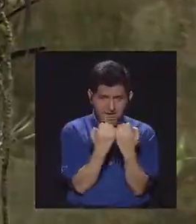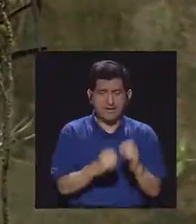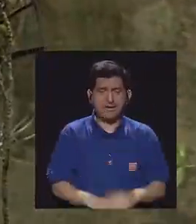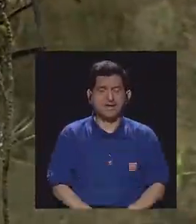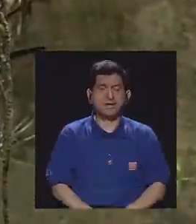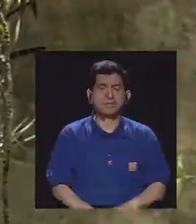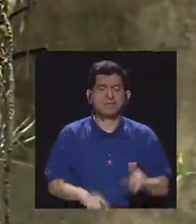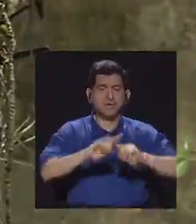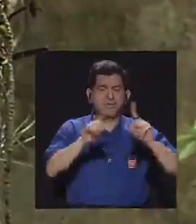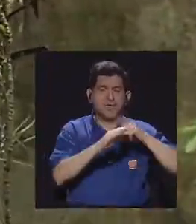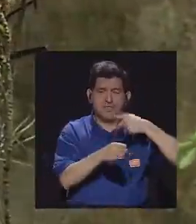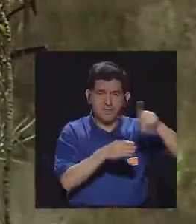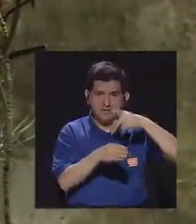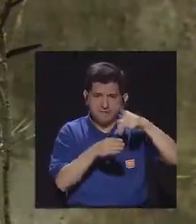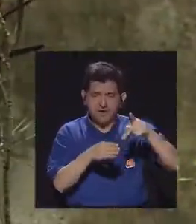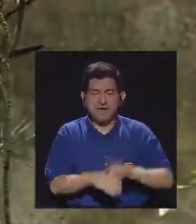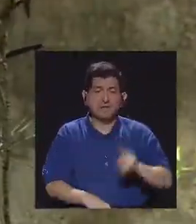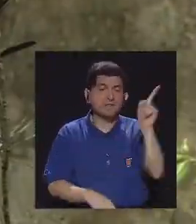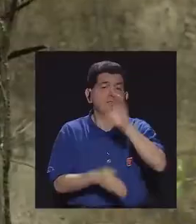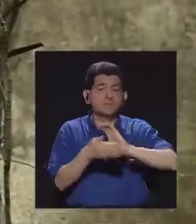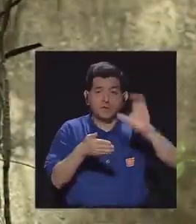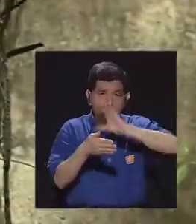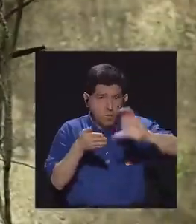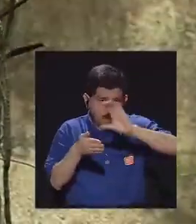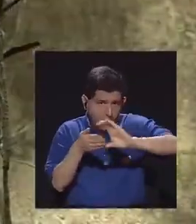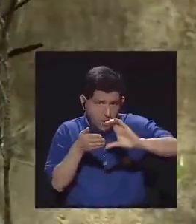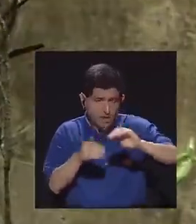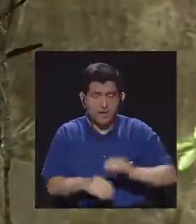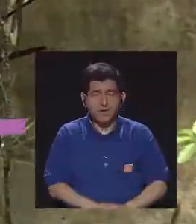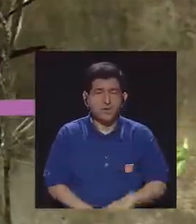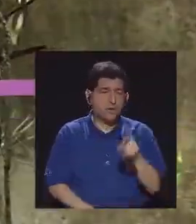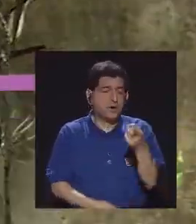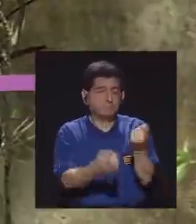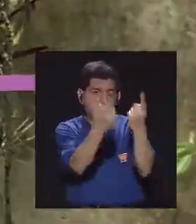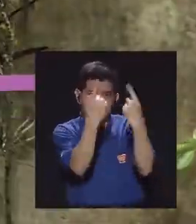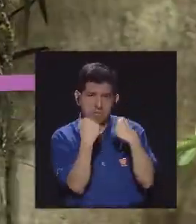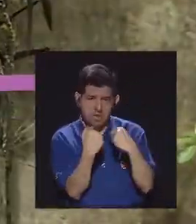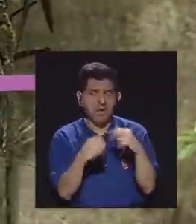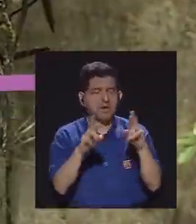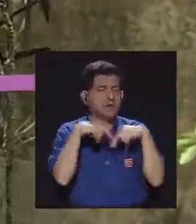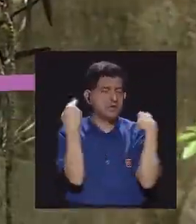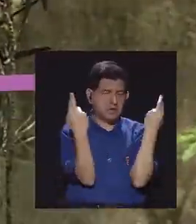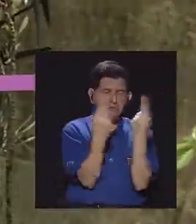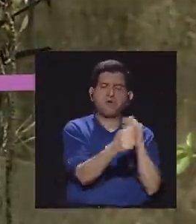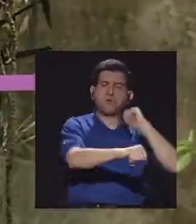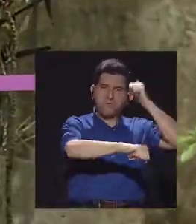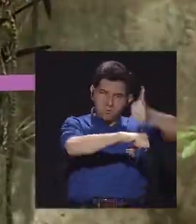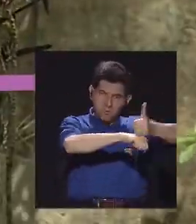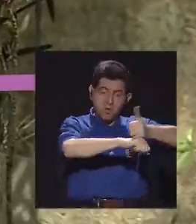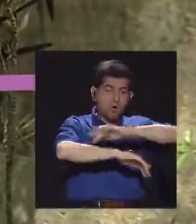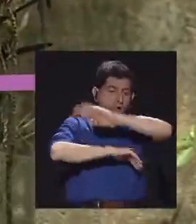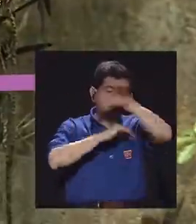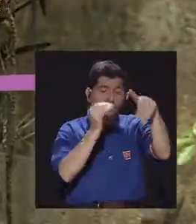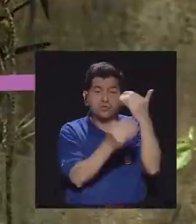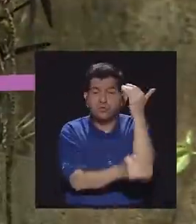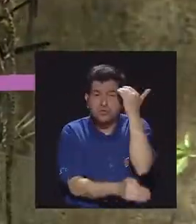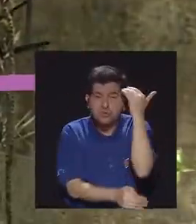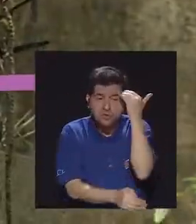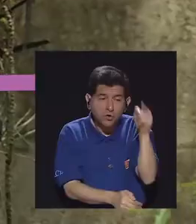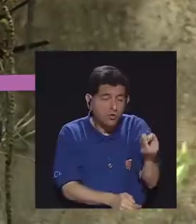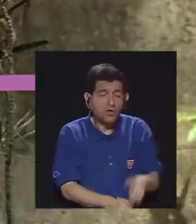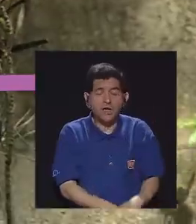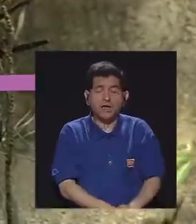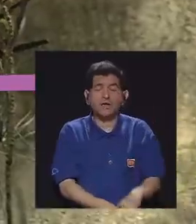el equipo interdisciplinario de X colegio llega y hace una sesión para todo el conocimiento que